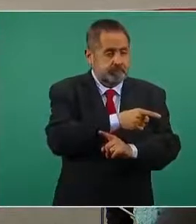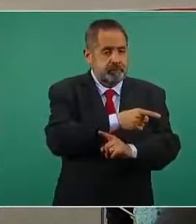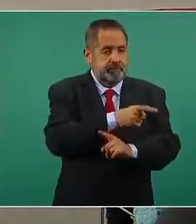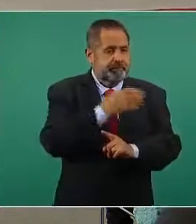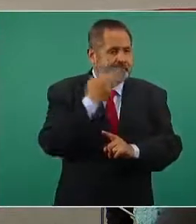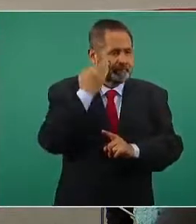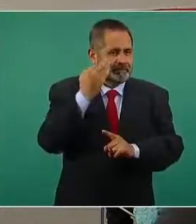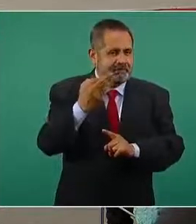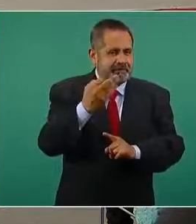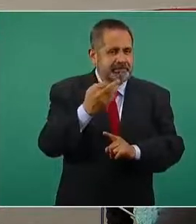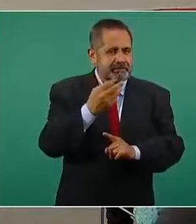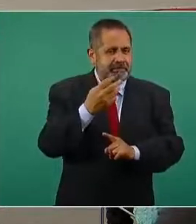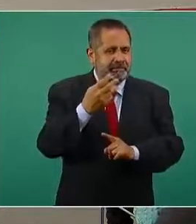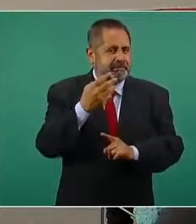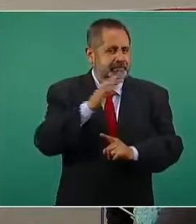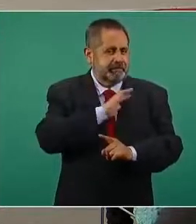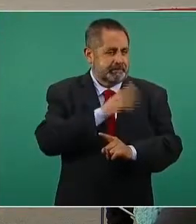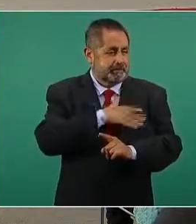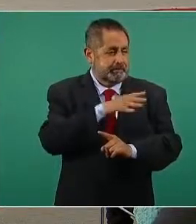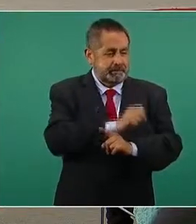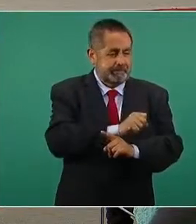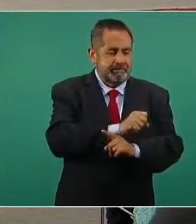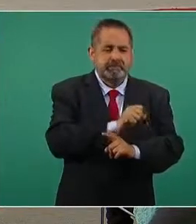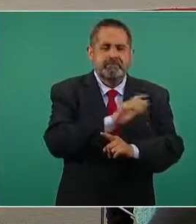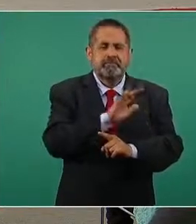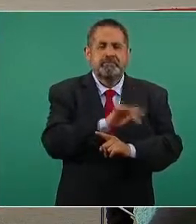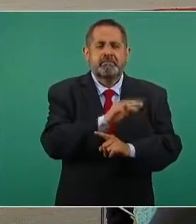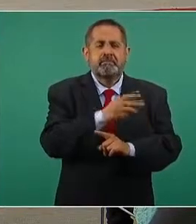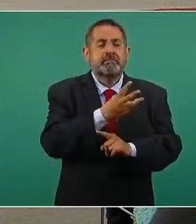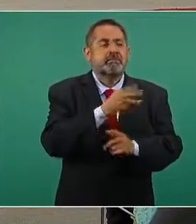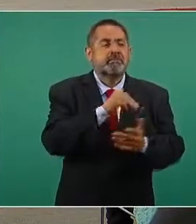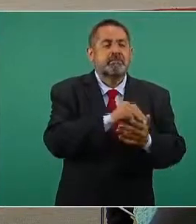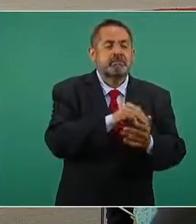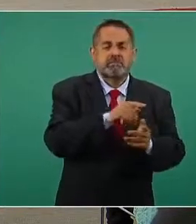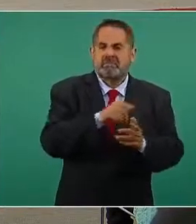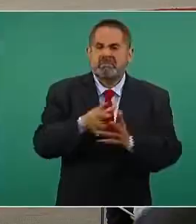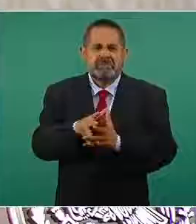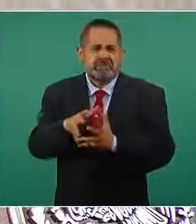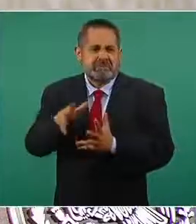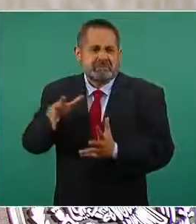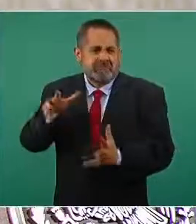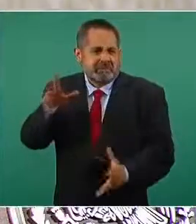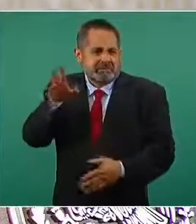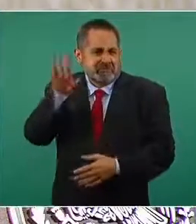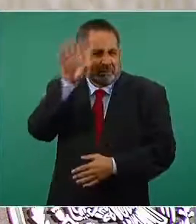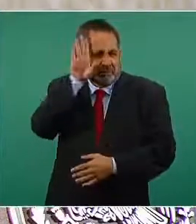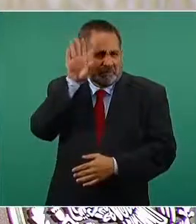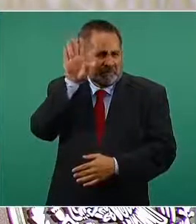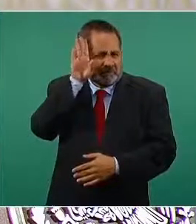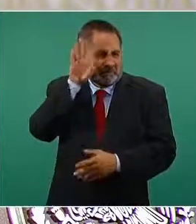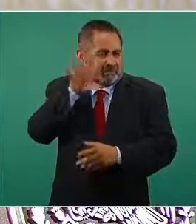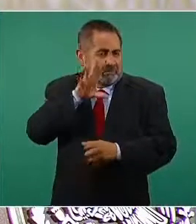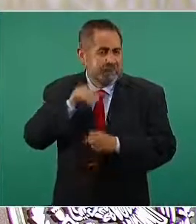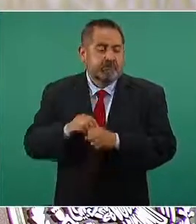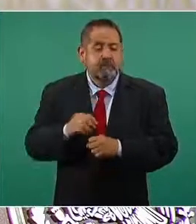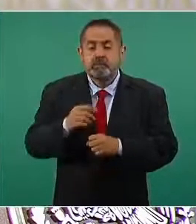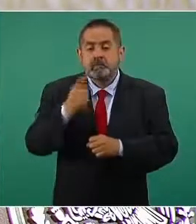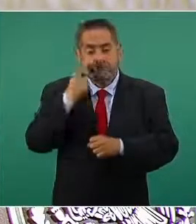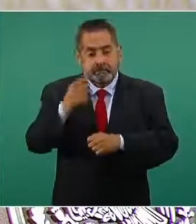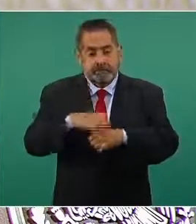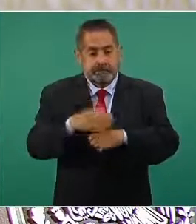colonia, que eran 53,940. Decirles que tan solo en el año